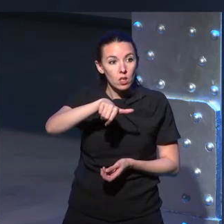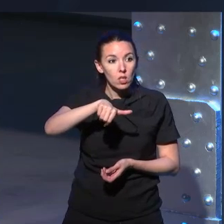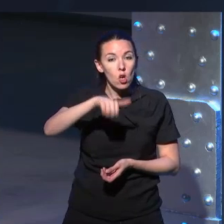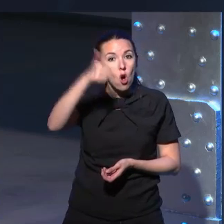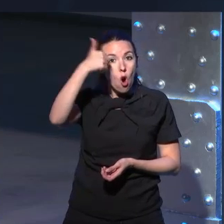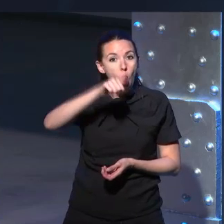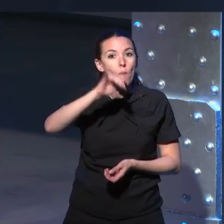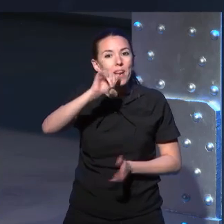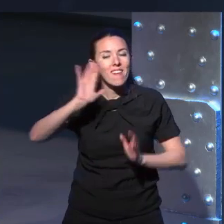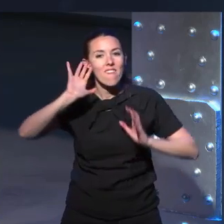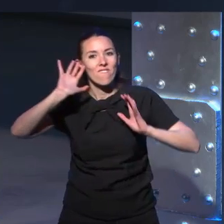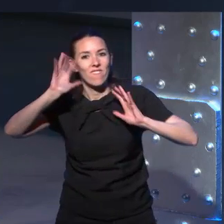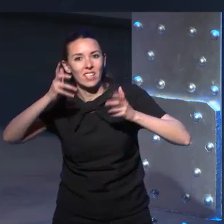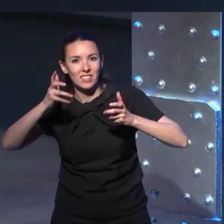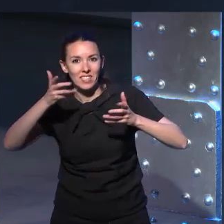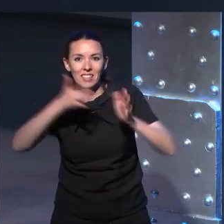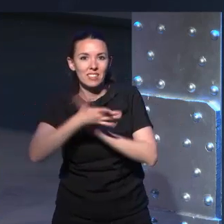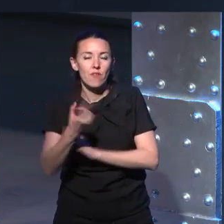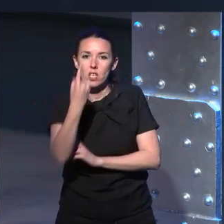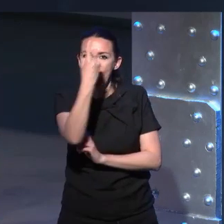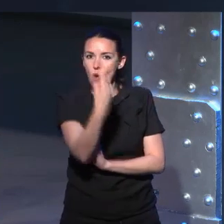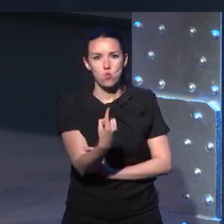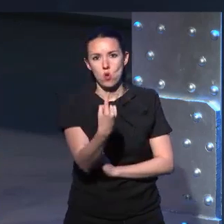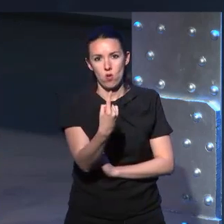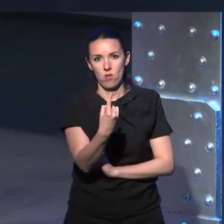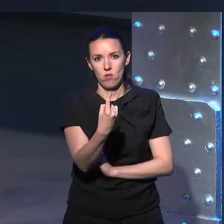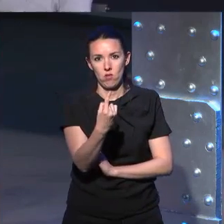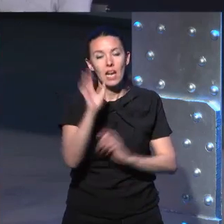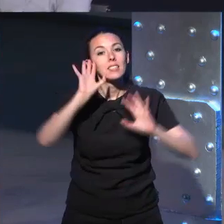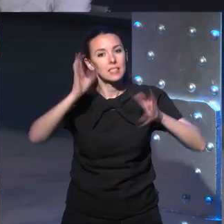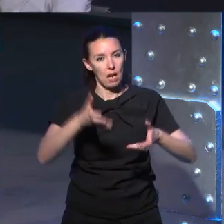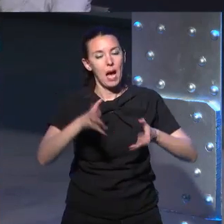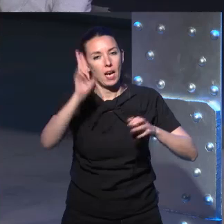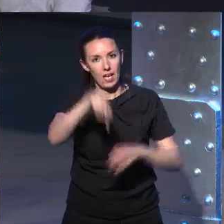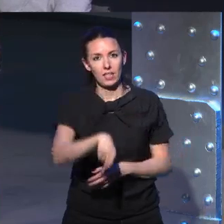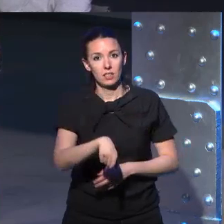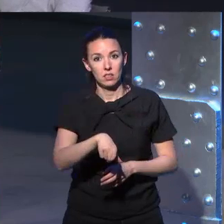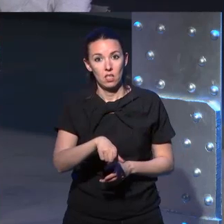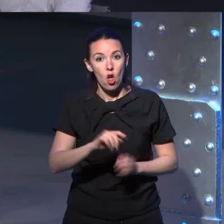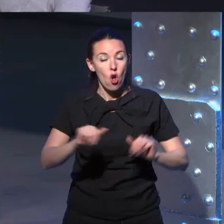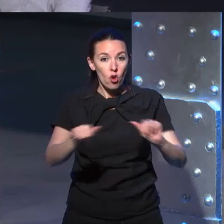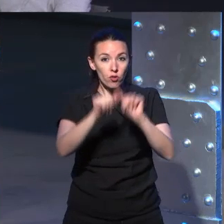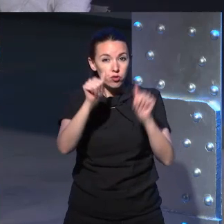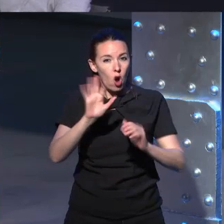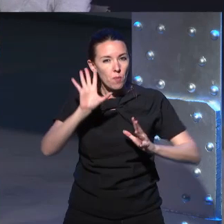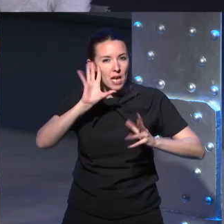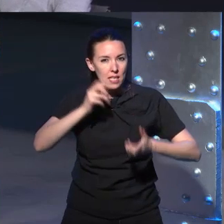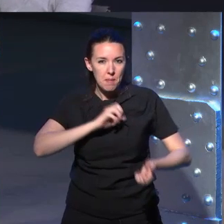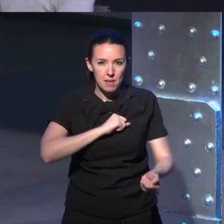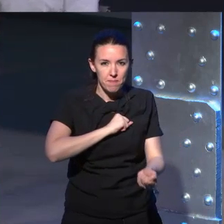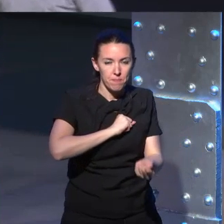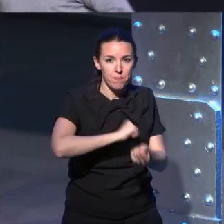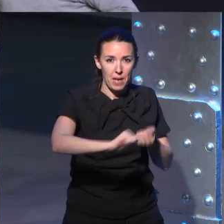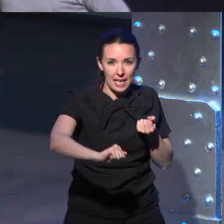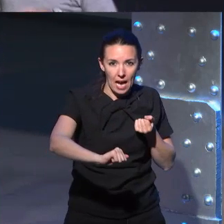dice, hombre y bestia serán una y la misma cosa, el salvaje. La forma que consigue el salvaje, de vengarse el